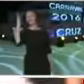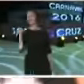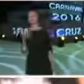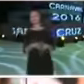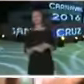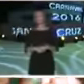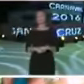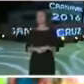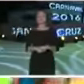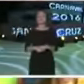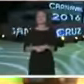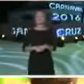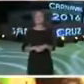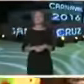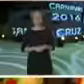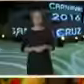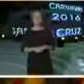Carnaval.